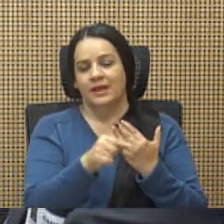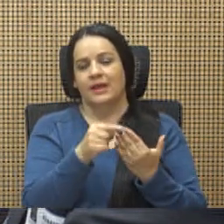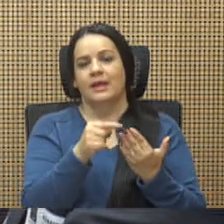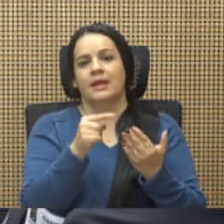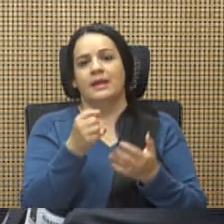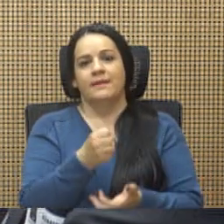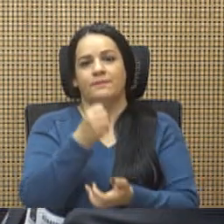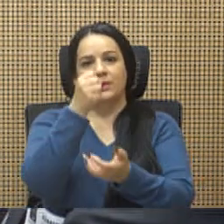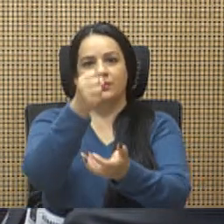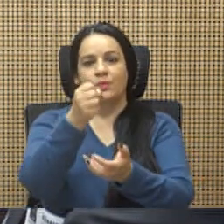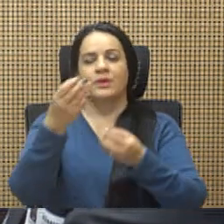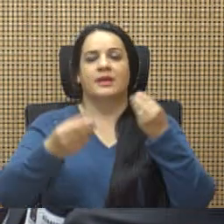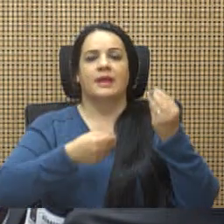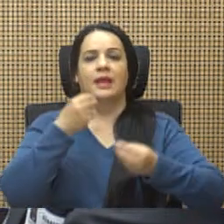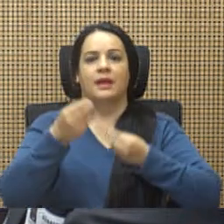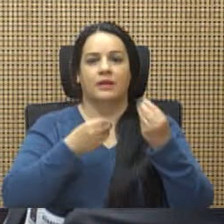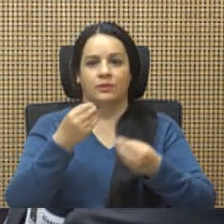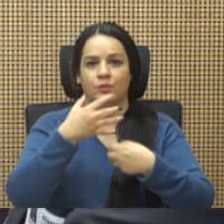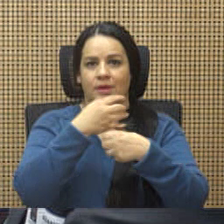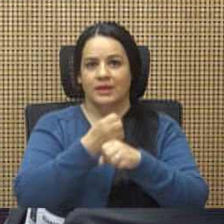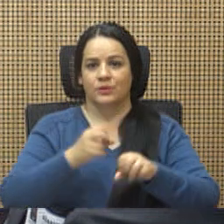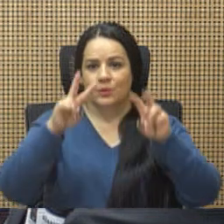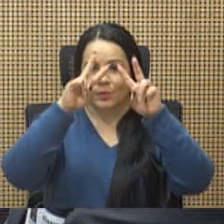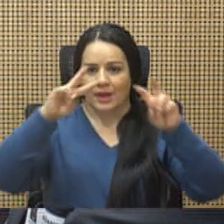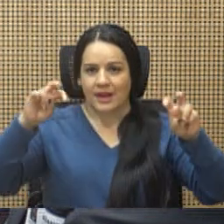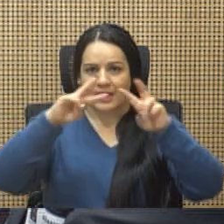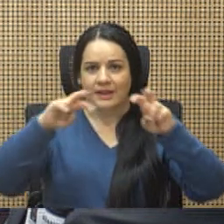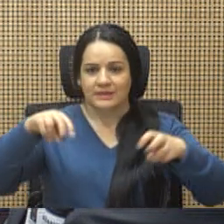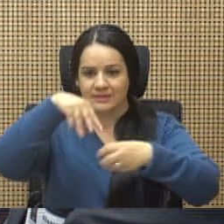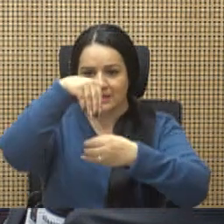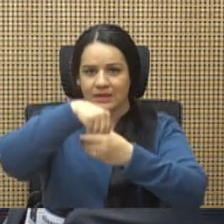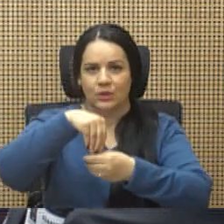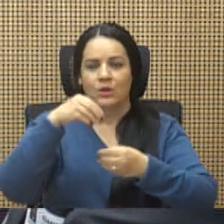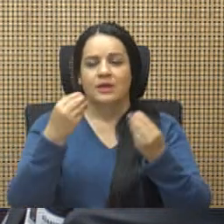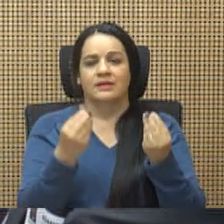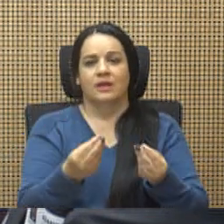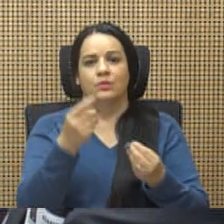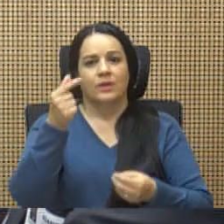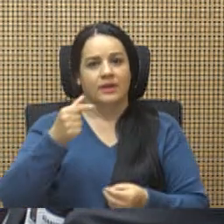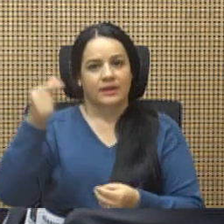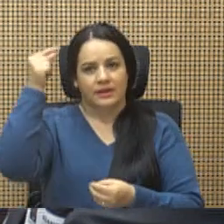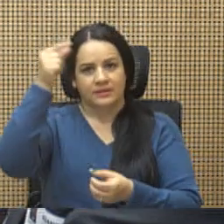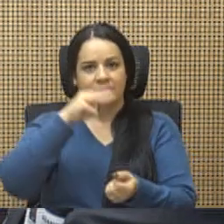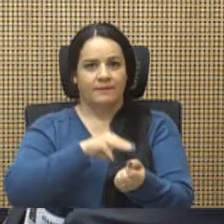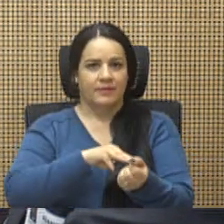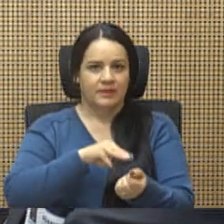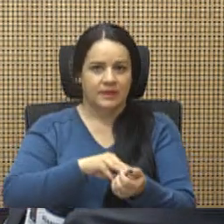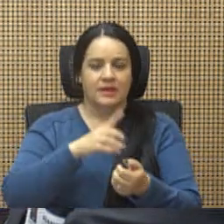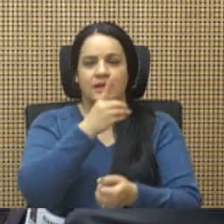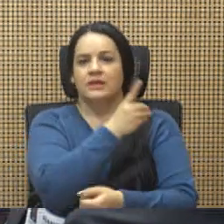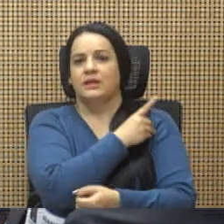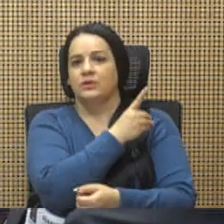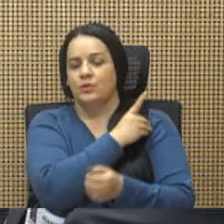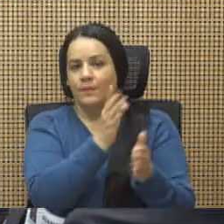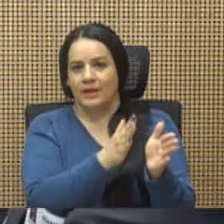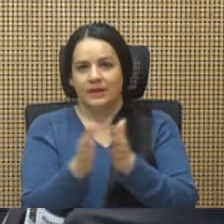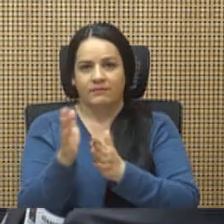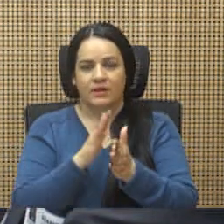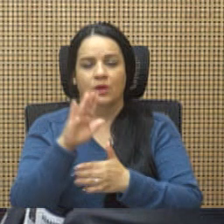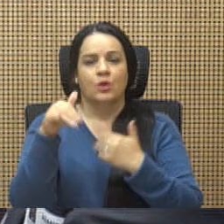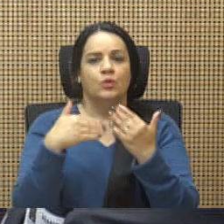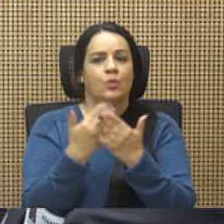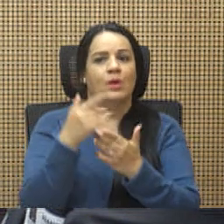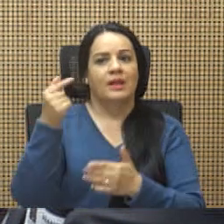un análisis interno donde tanto la gerencia médica la dirección de planificación todas las gerencias